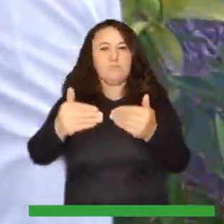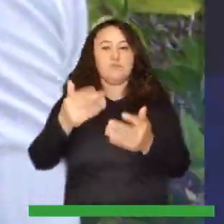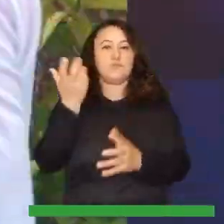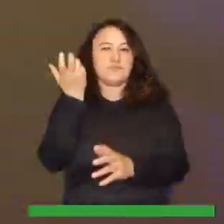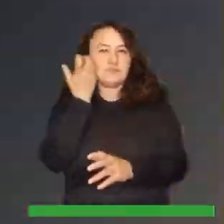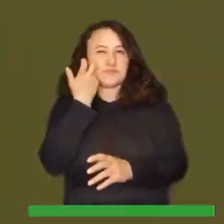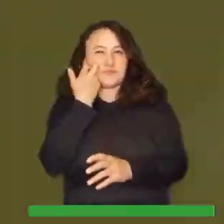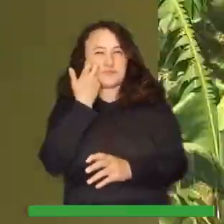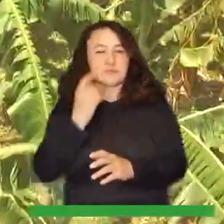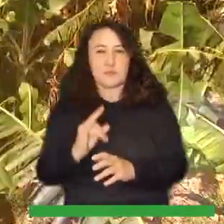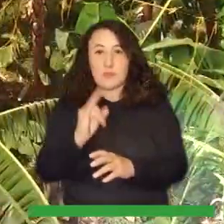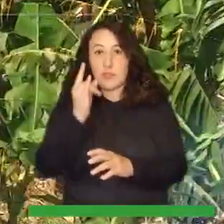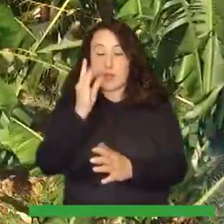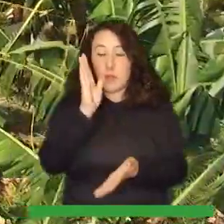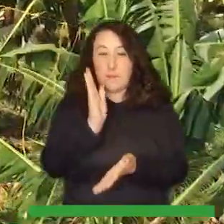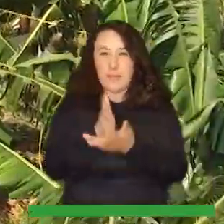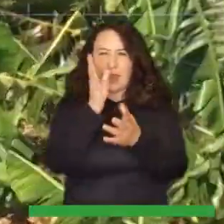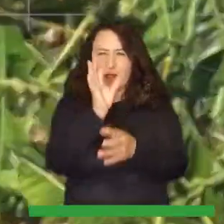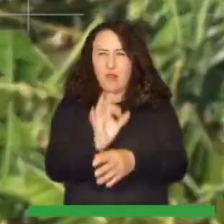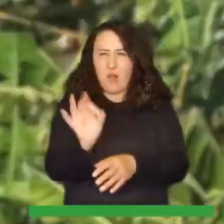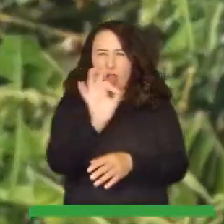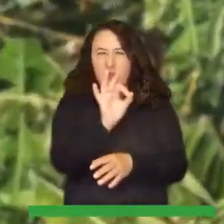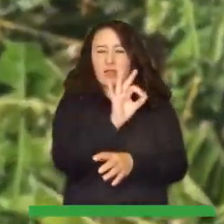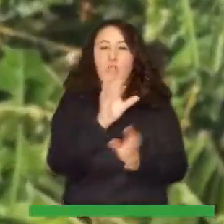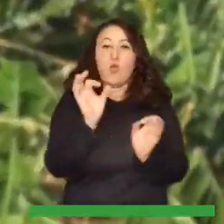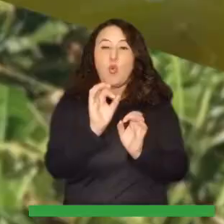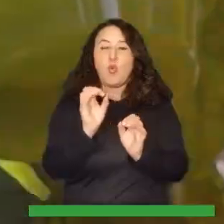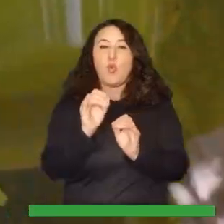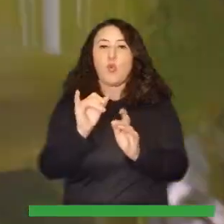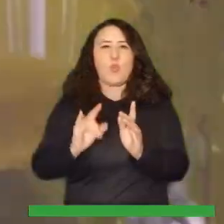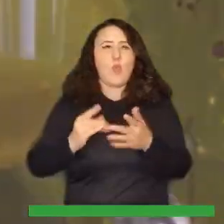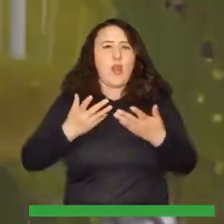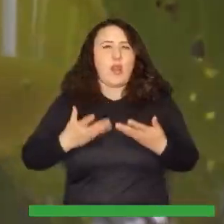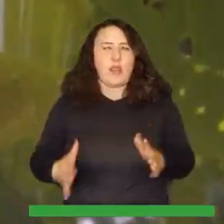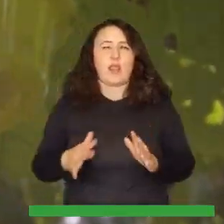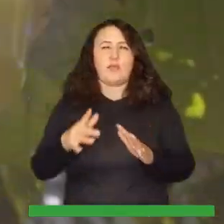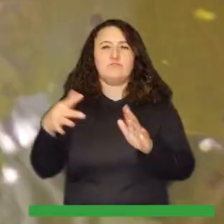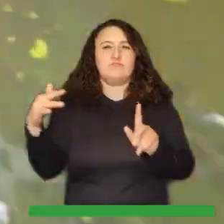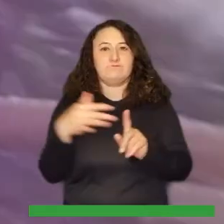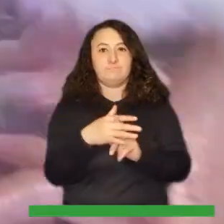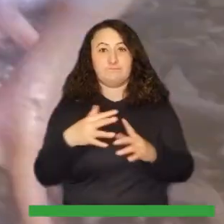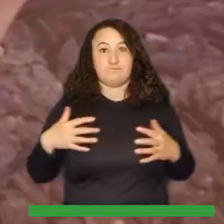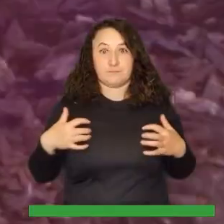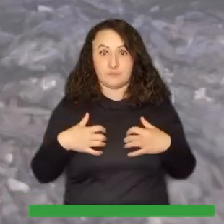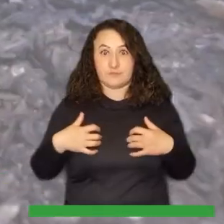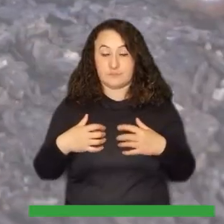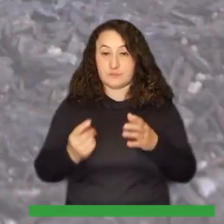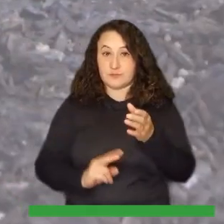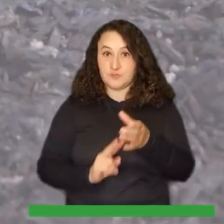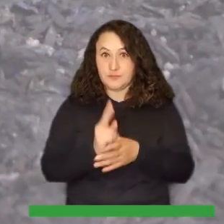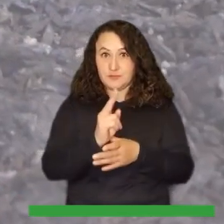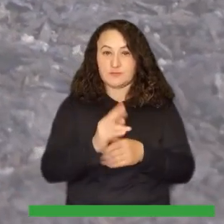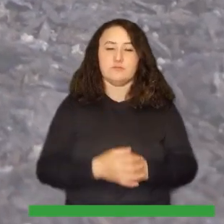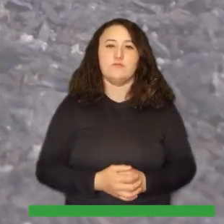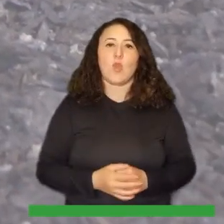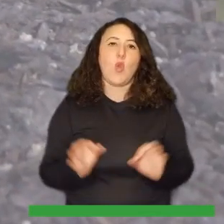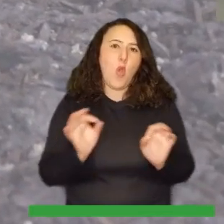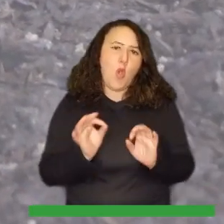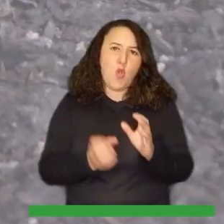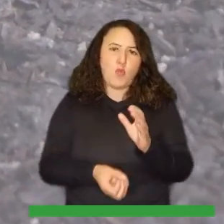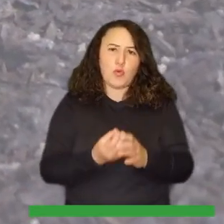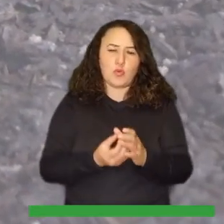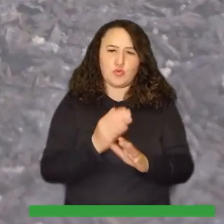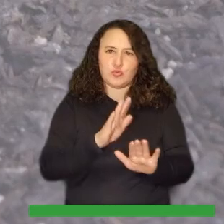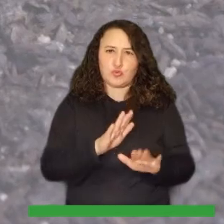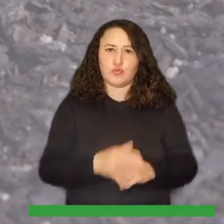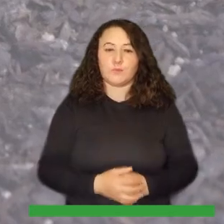de las enfermedades, plagas, malezas y otros agentes nocivos que afecten a las especies animales y vegetales o a sus